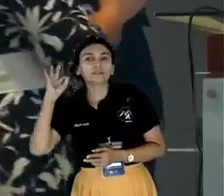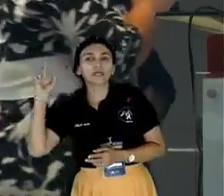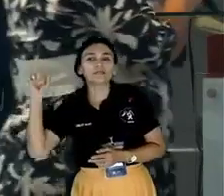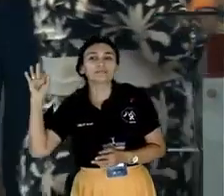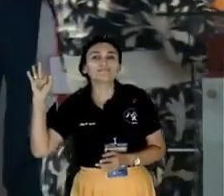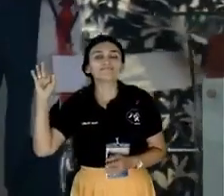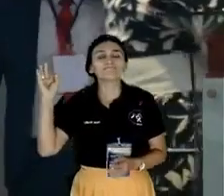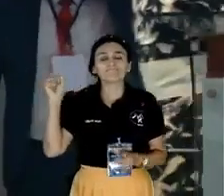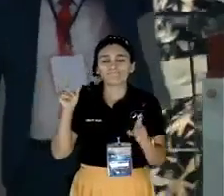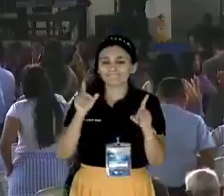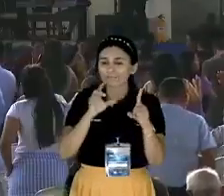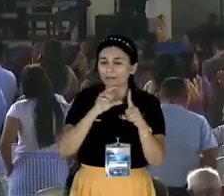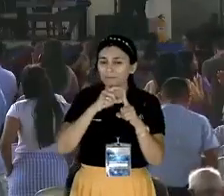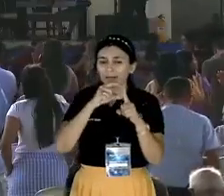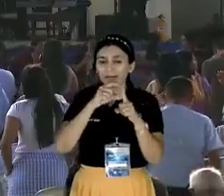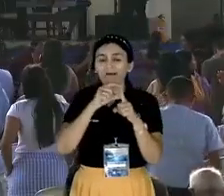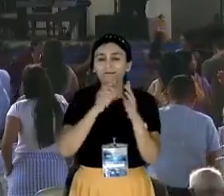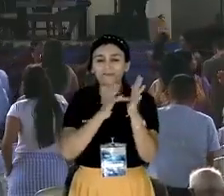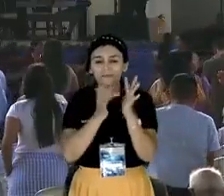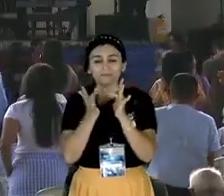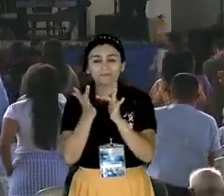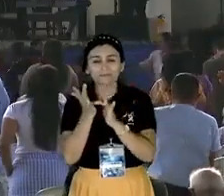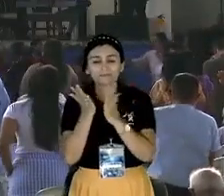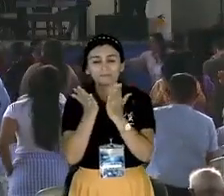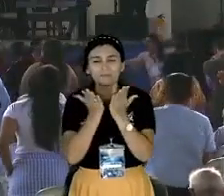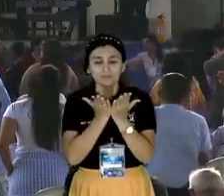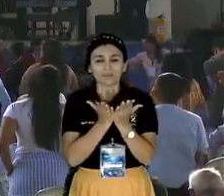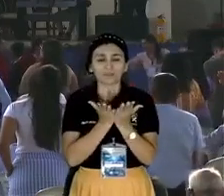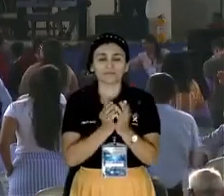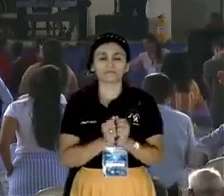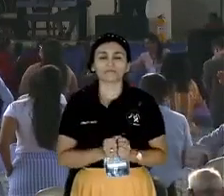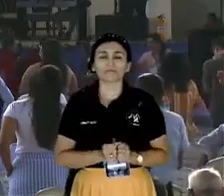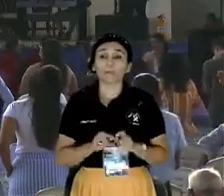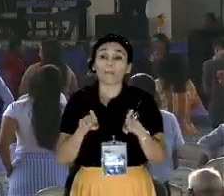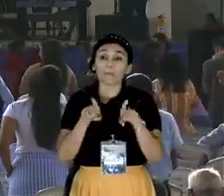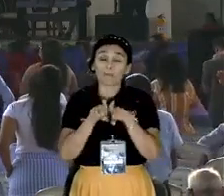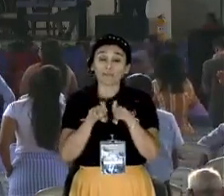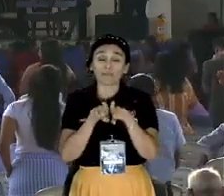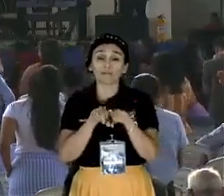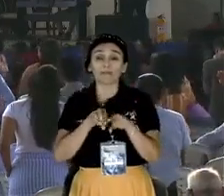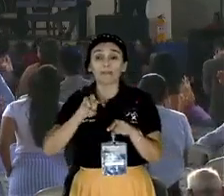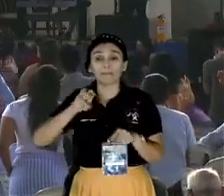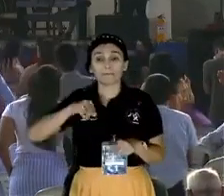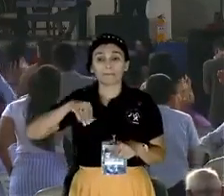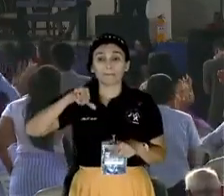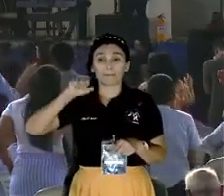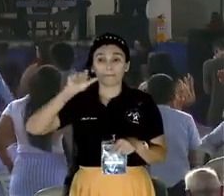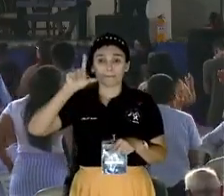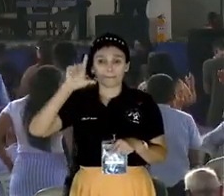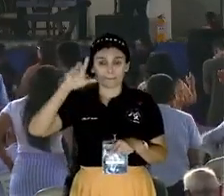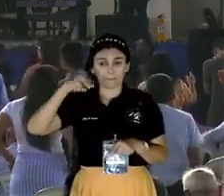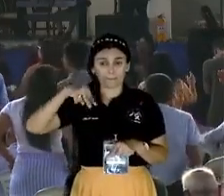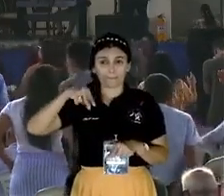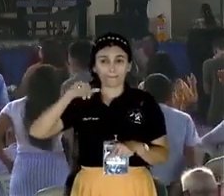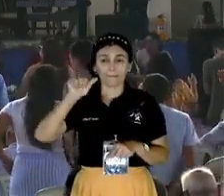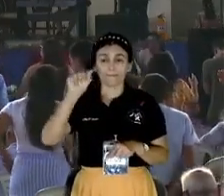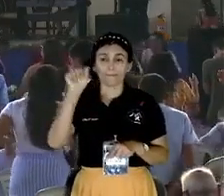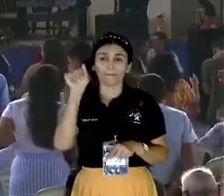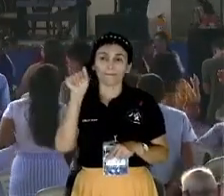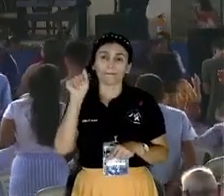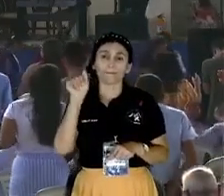Está nuestra hermana Milena Cárdenas con nosotros, su esposo.